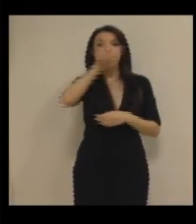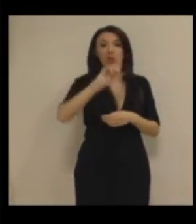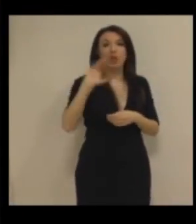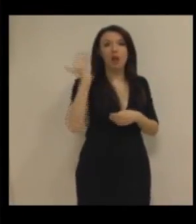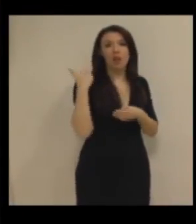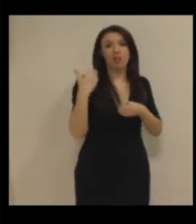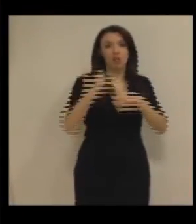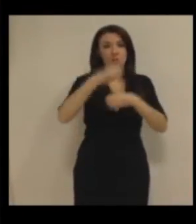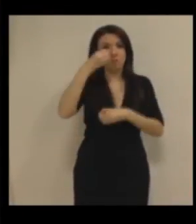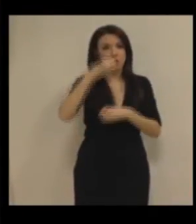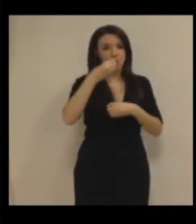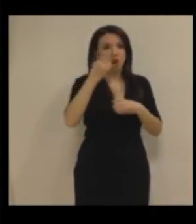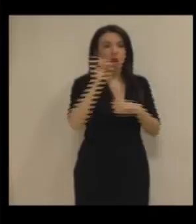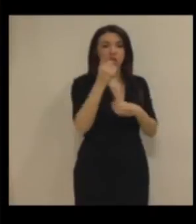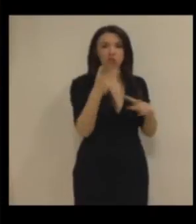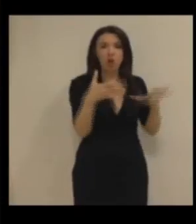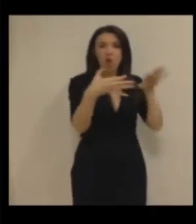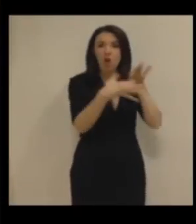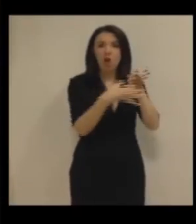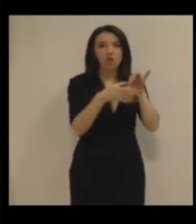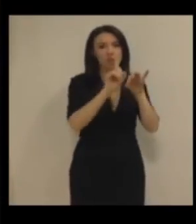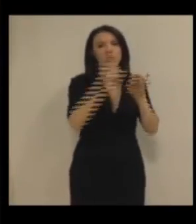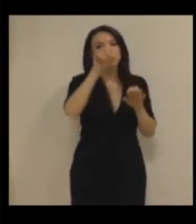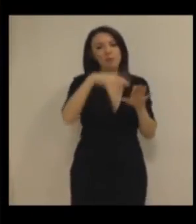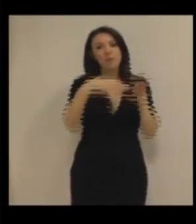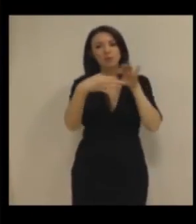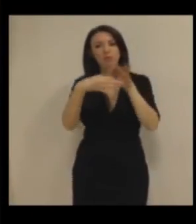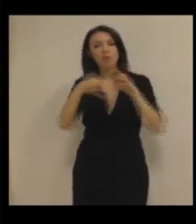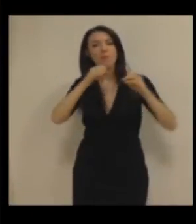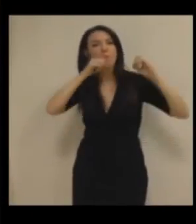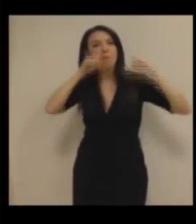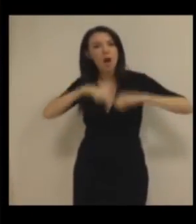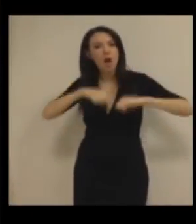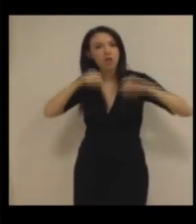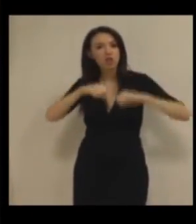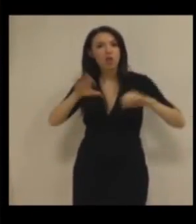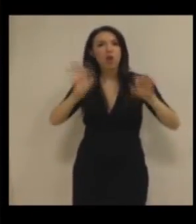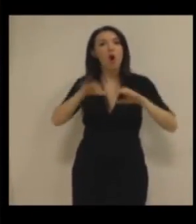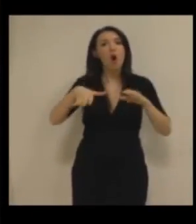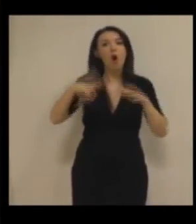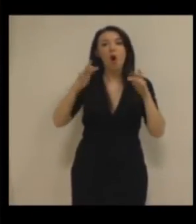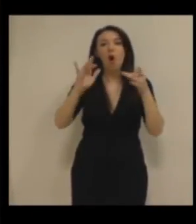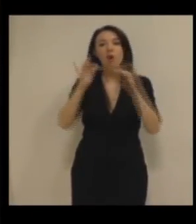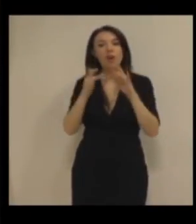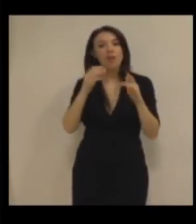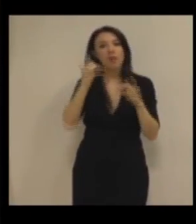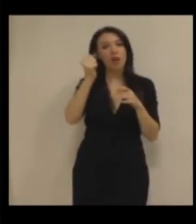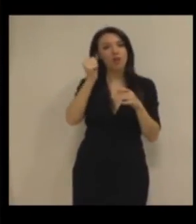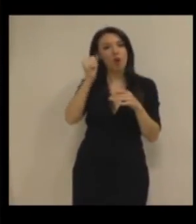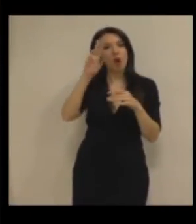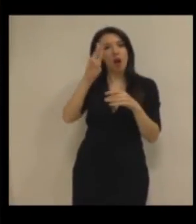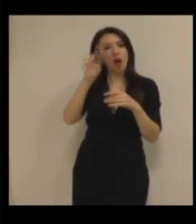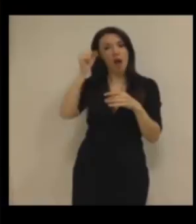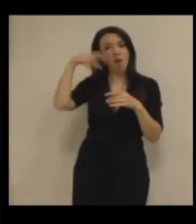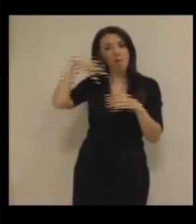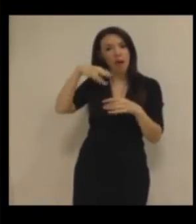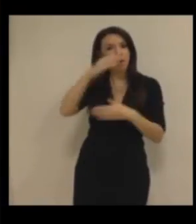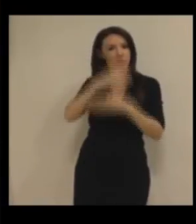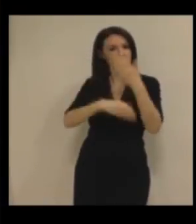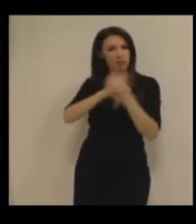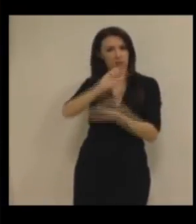medular, con una población posiblemente de personas mayores o relacionados con APAM que están ahí en la zona con otras